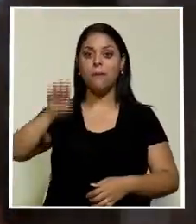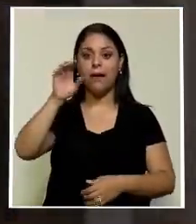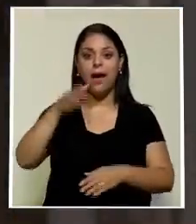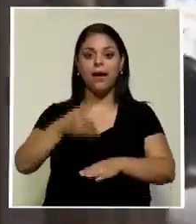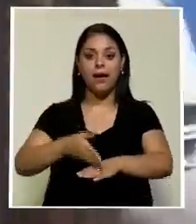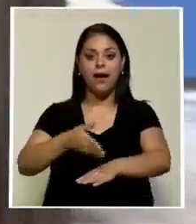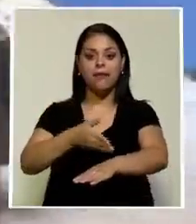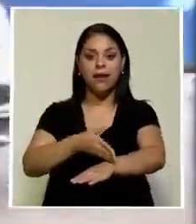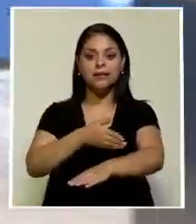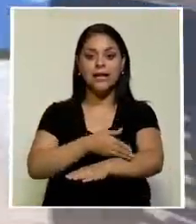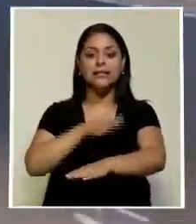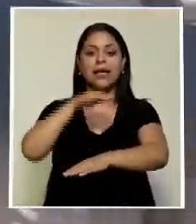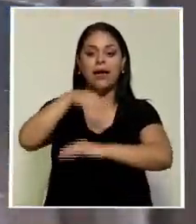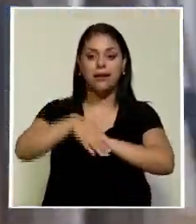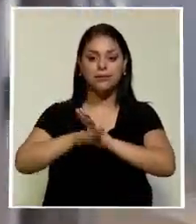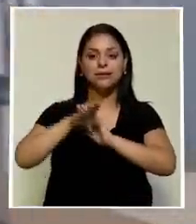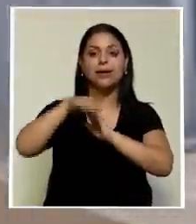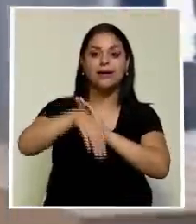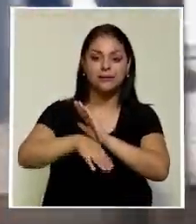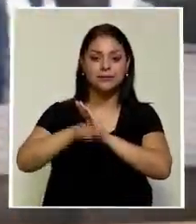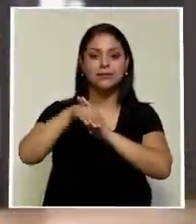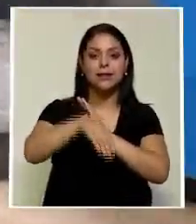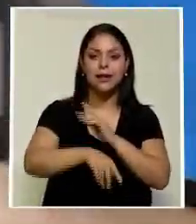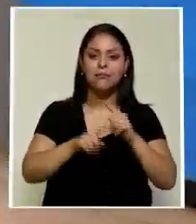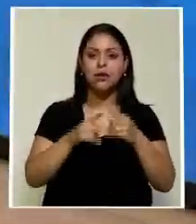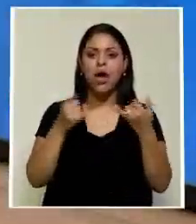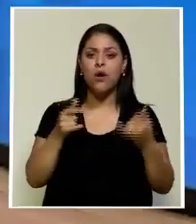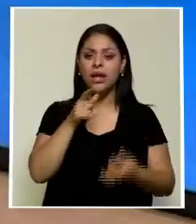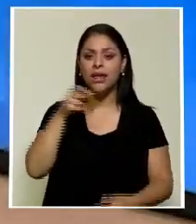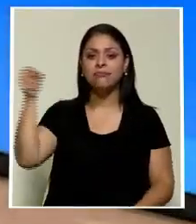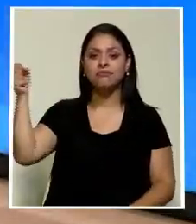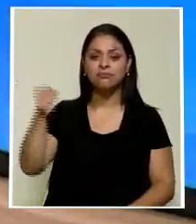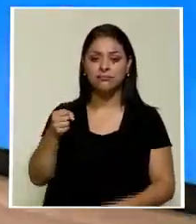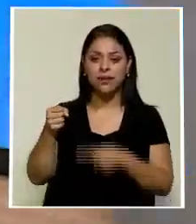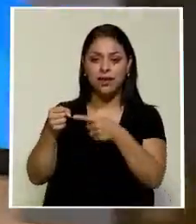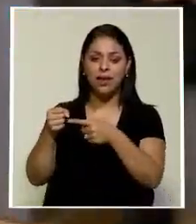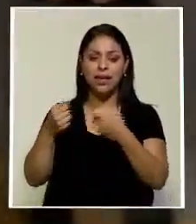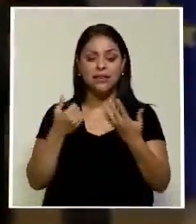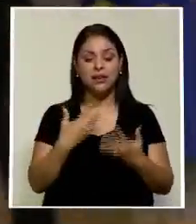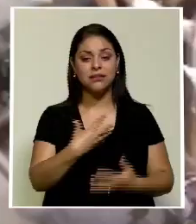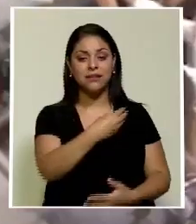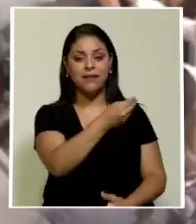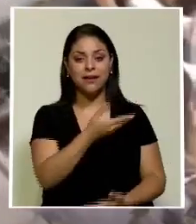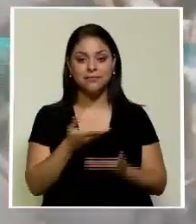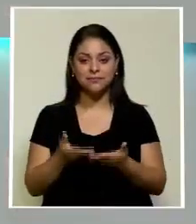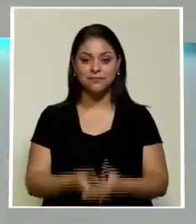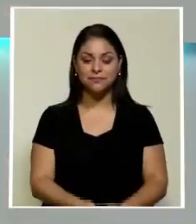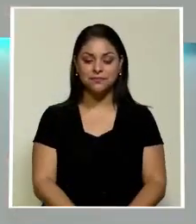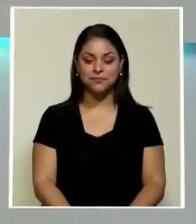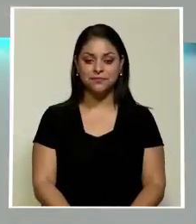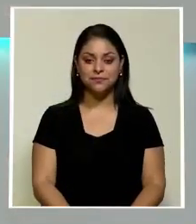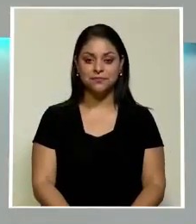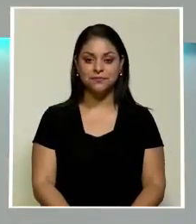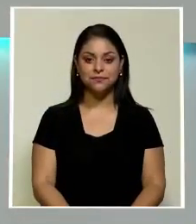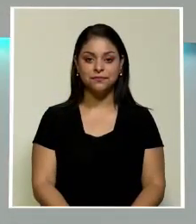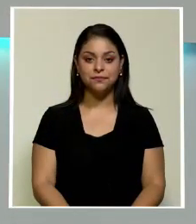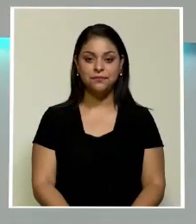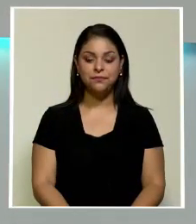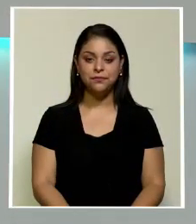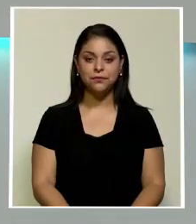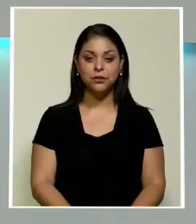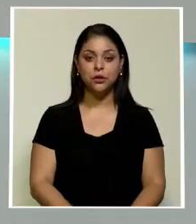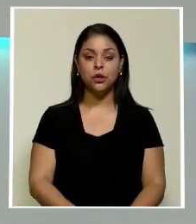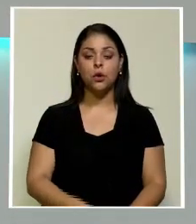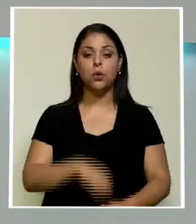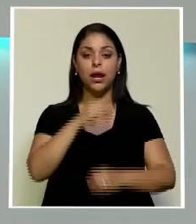de crisis en crisis, la cuestión ahora es quién va a llenar el vacío dejado por Angela Merkel. La Organización